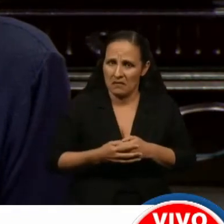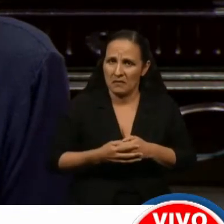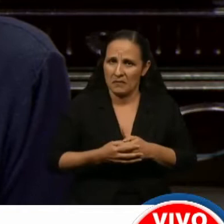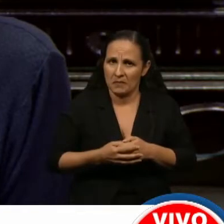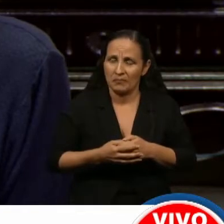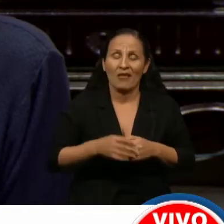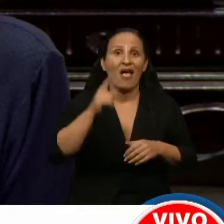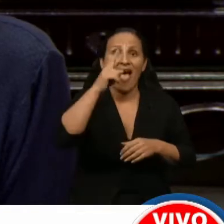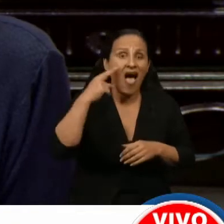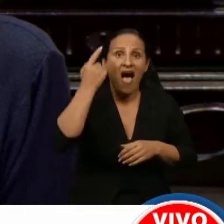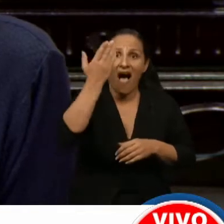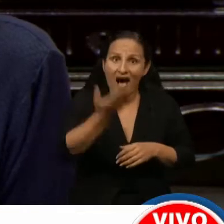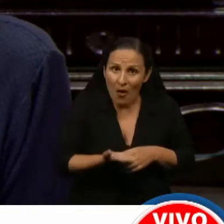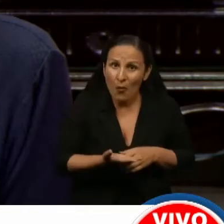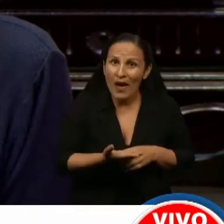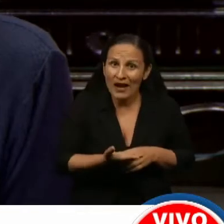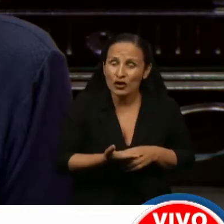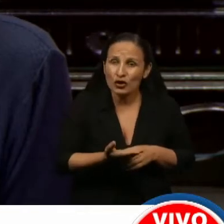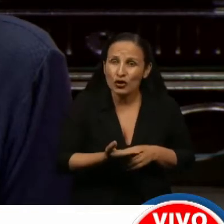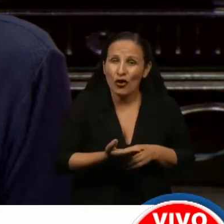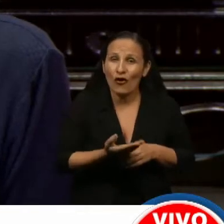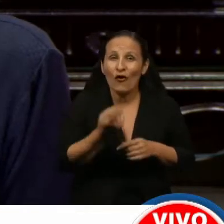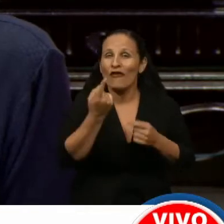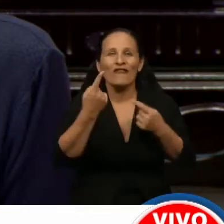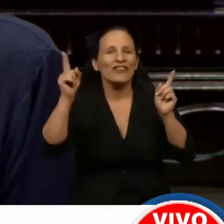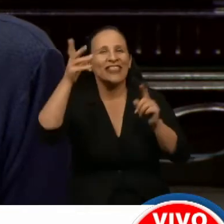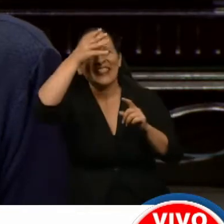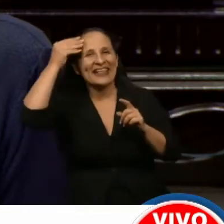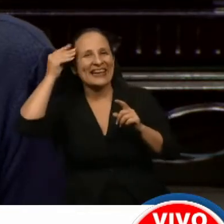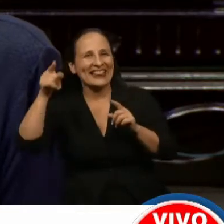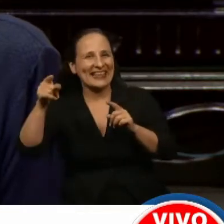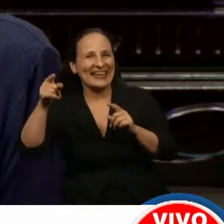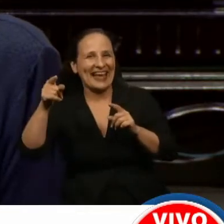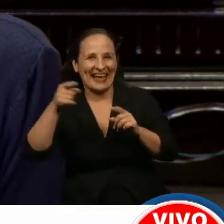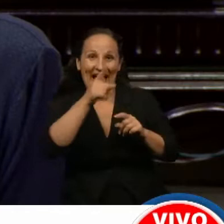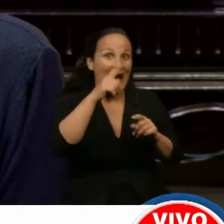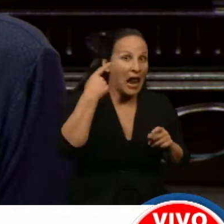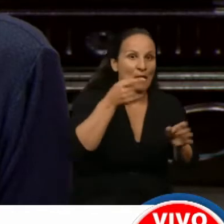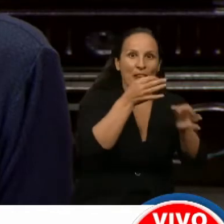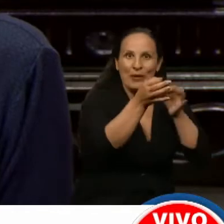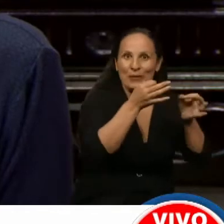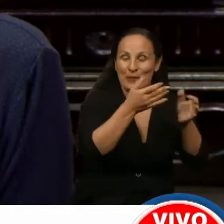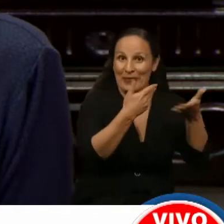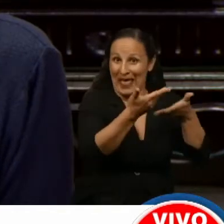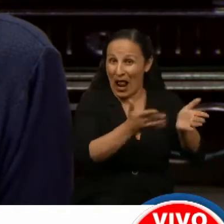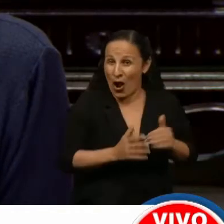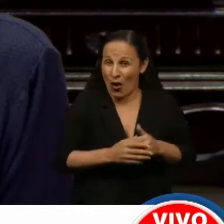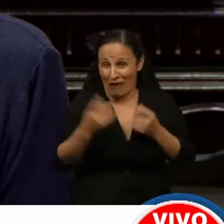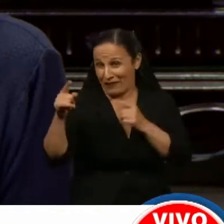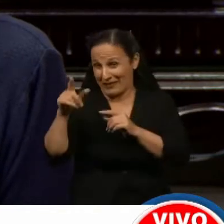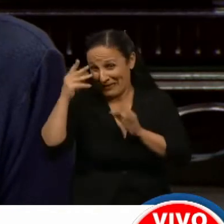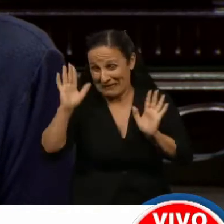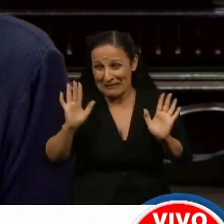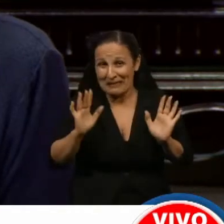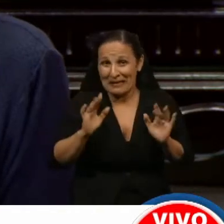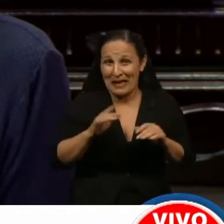a diferencia de Cristina, es una persona que dialoga. Mire cómo paga el diálogo la oposición y los medios. Ahora el diálogo